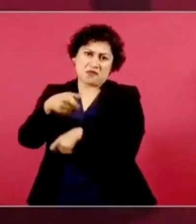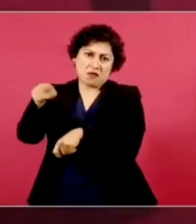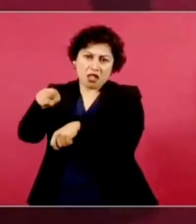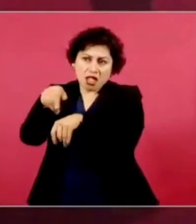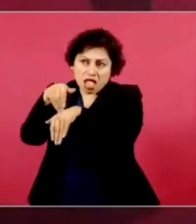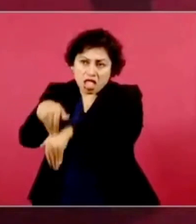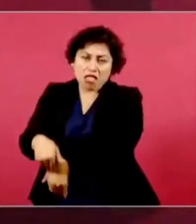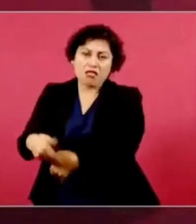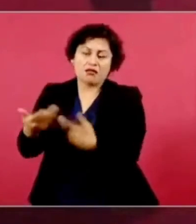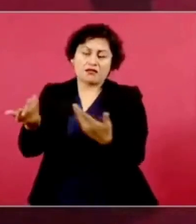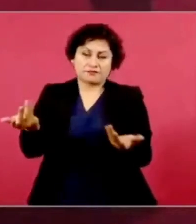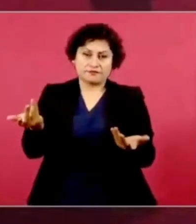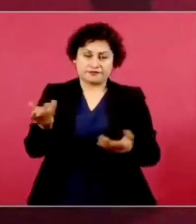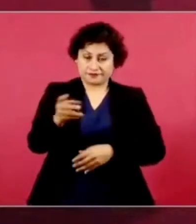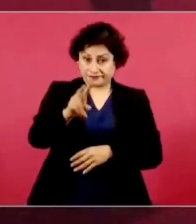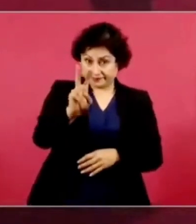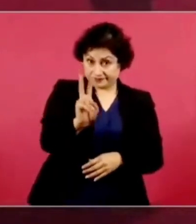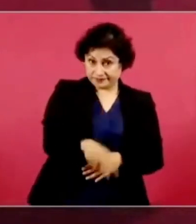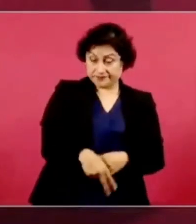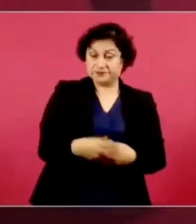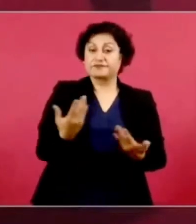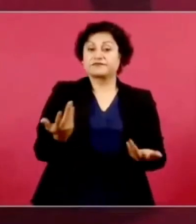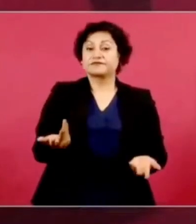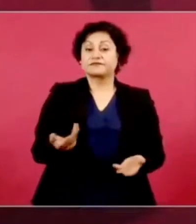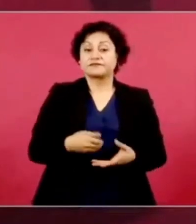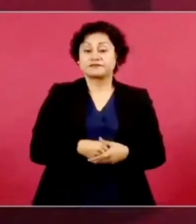En aquel tiempo él era el que llevaba